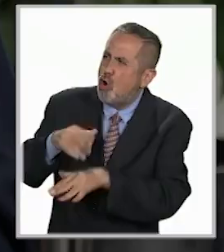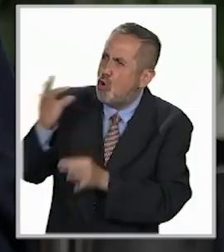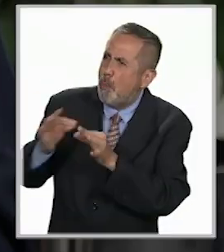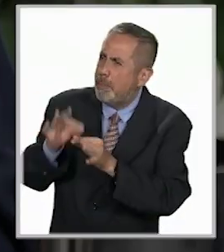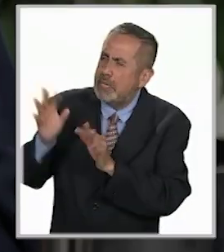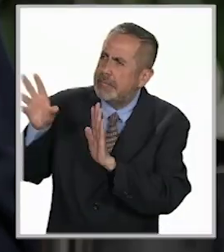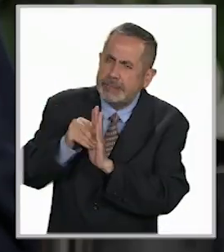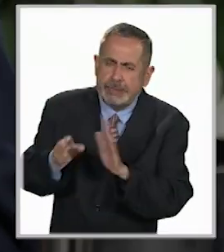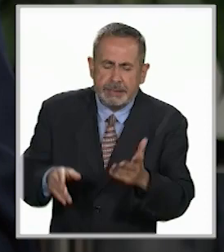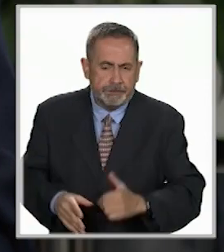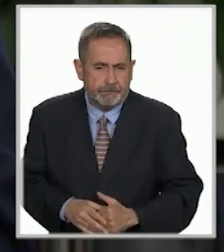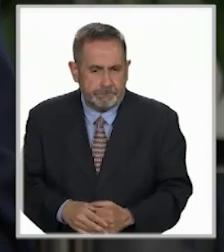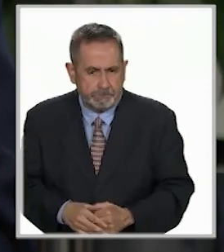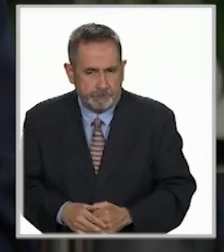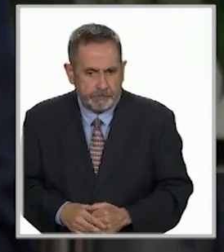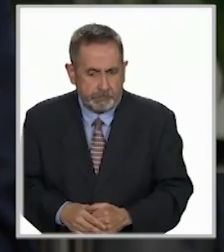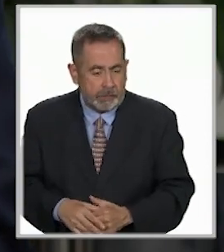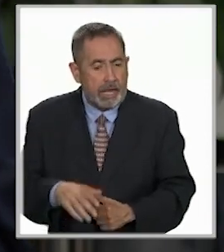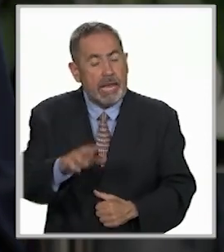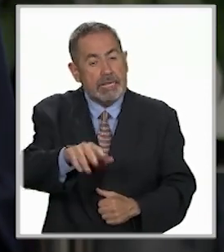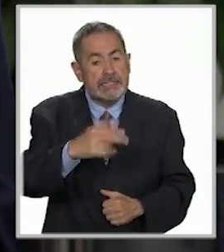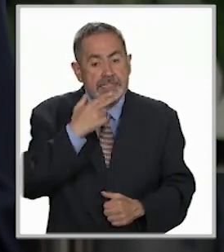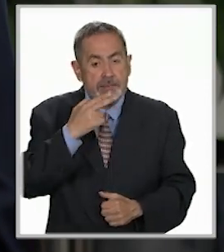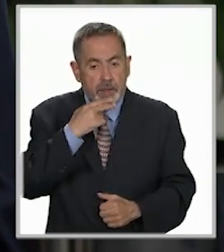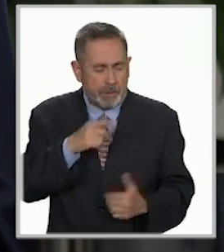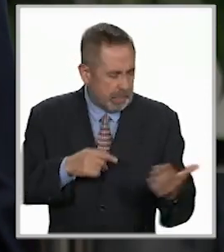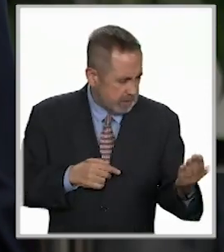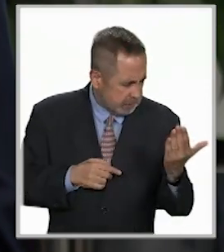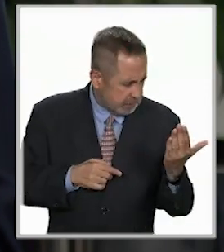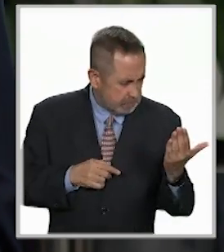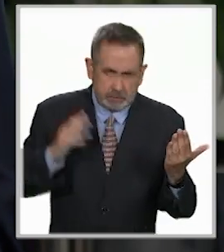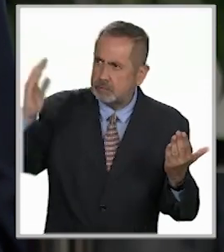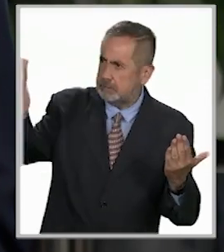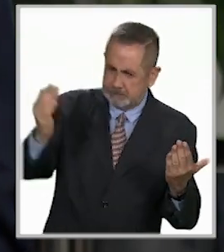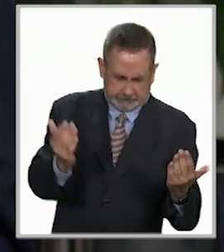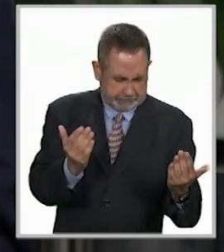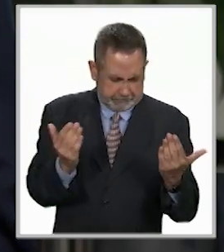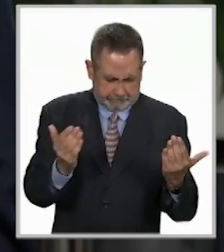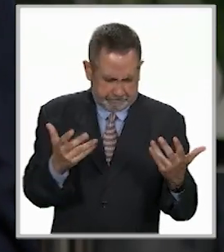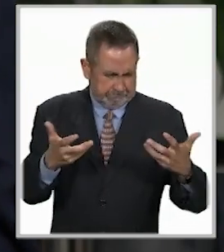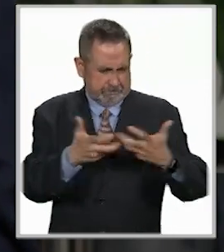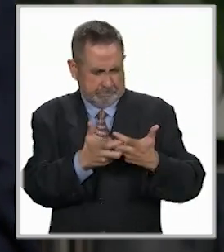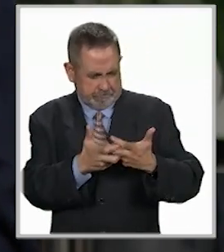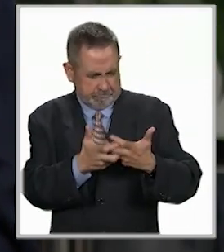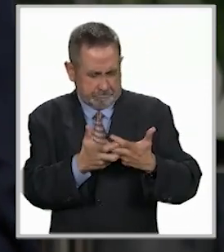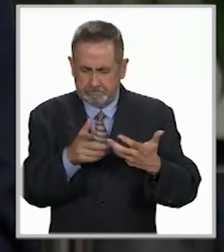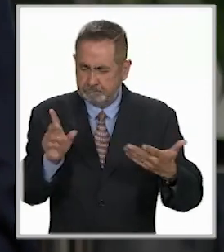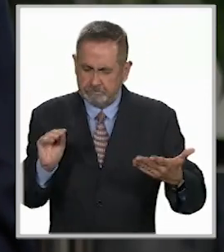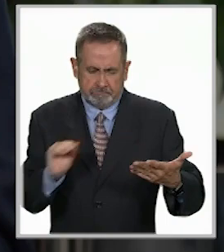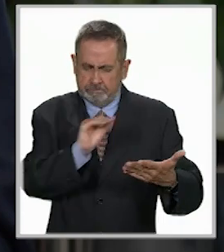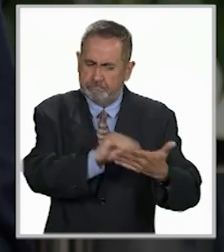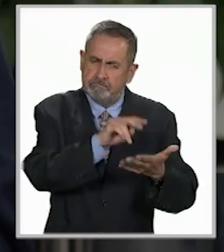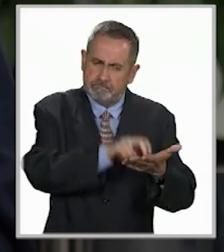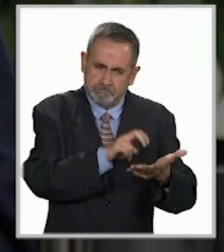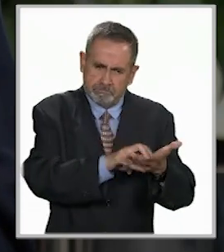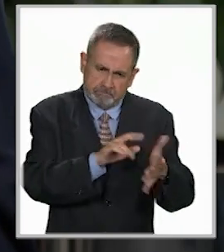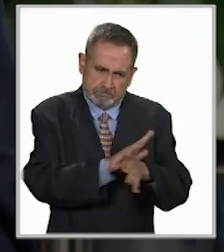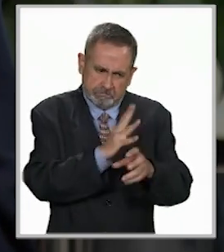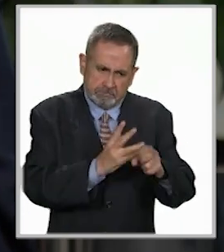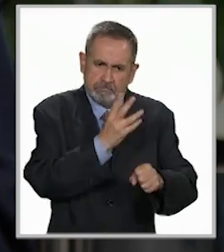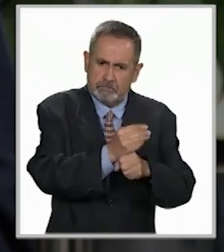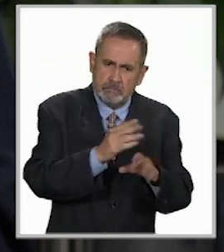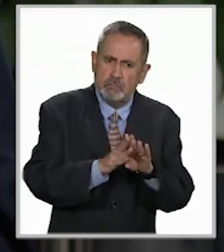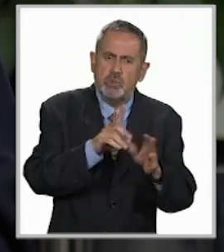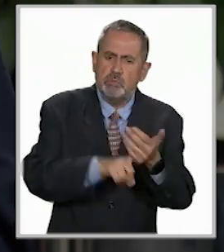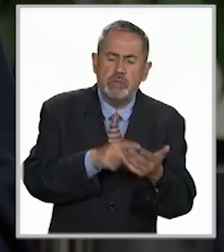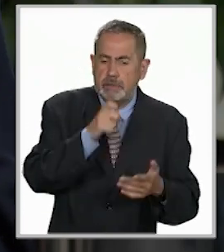muy breve, sirve para interpretar y aplicar el sistema jurídico mexicano, que obviamente